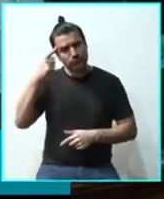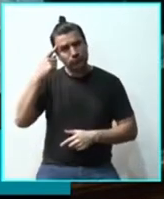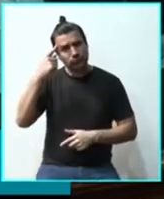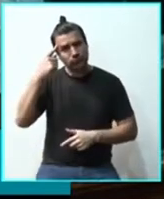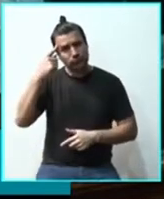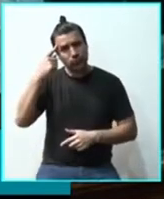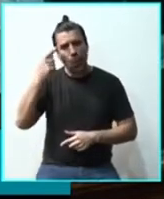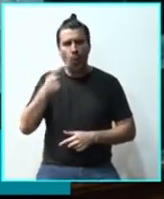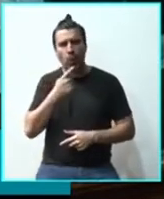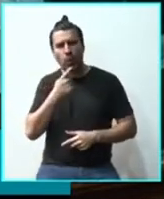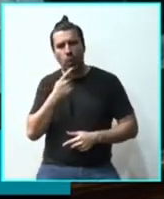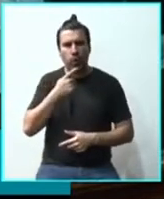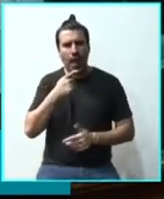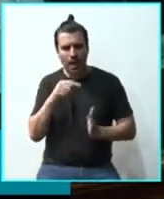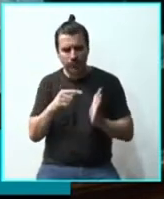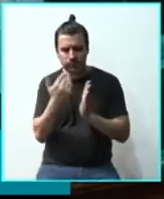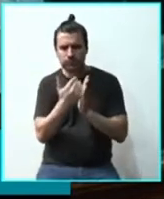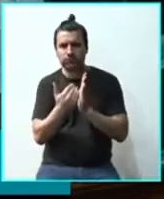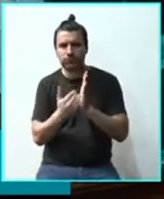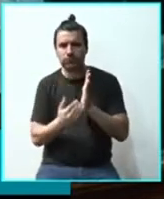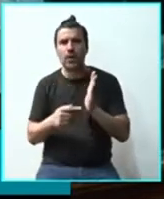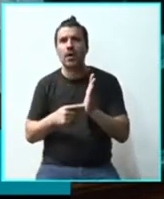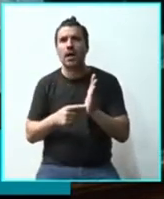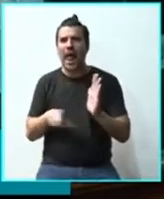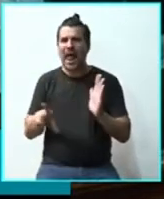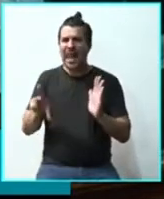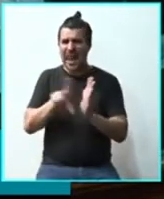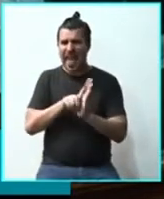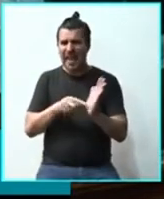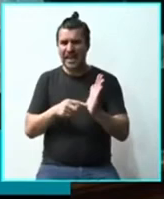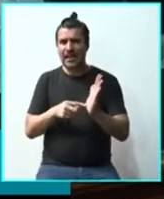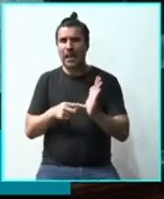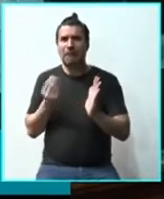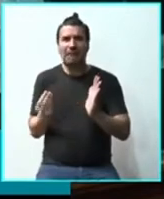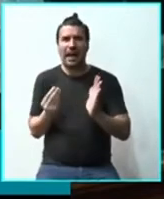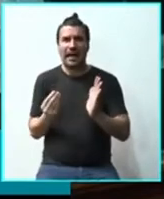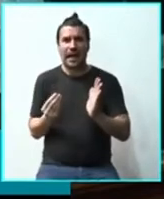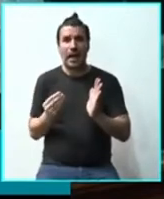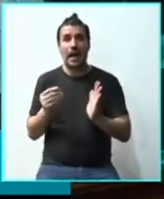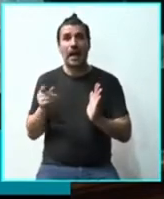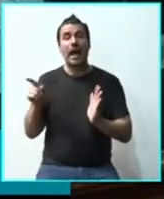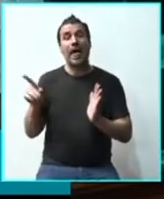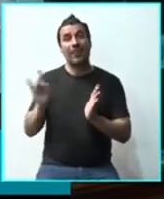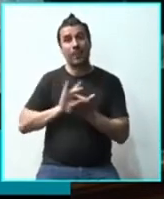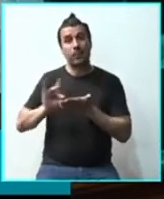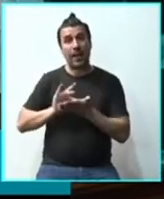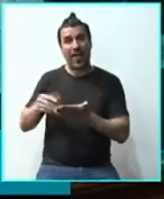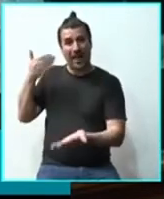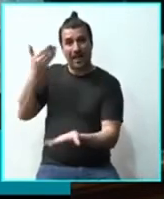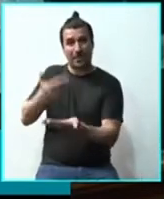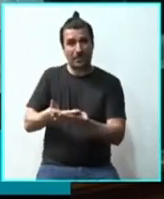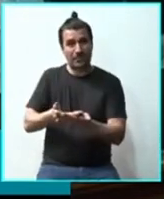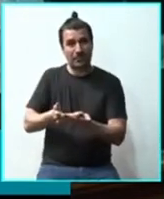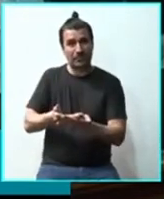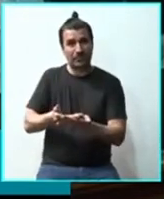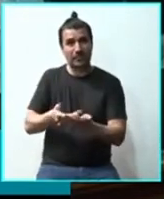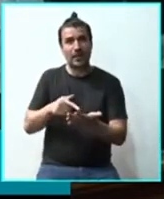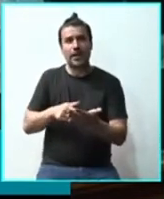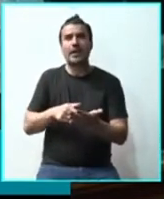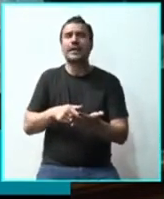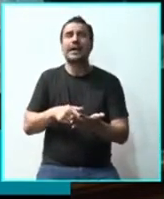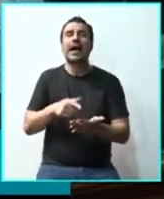necesario regular en este momento con una ley algo que efectivamente, como planteó la diputada preopinante, ya se hacía. Y ya se